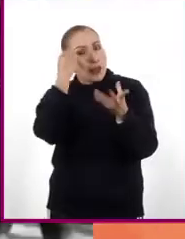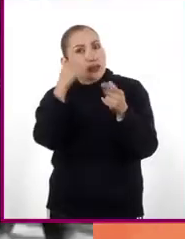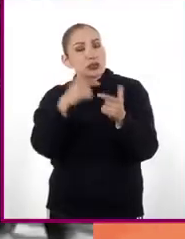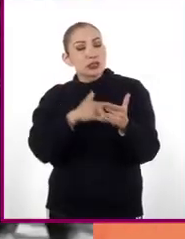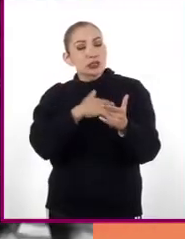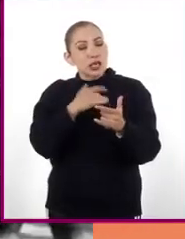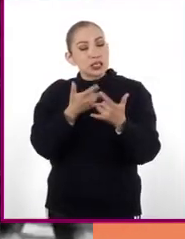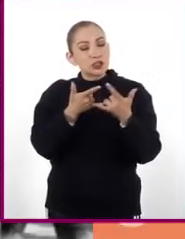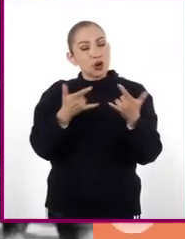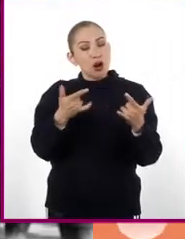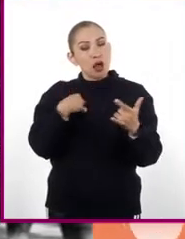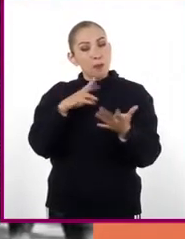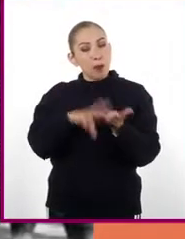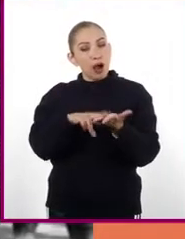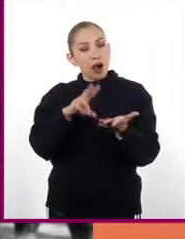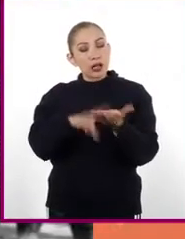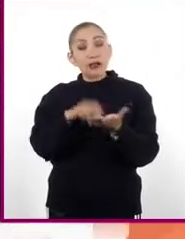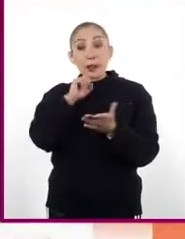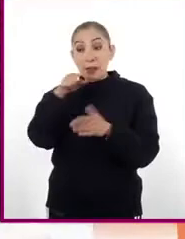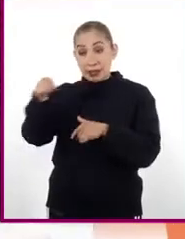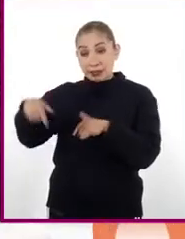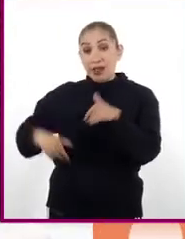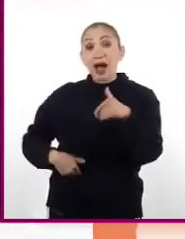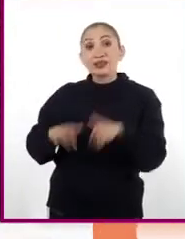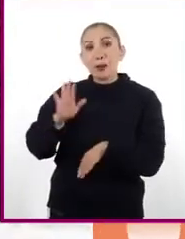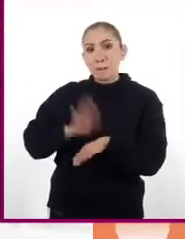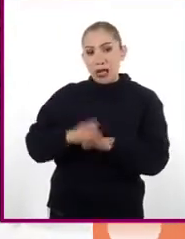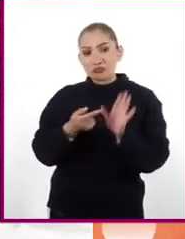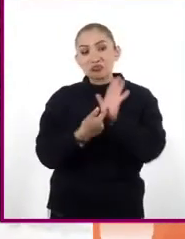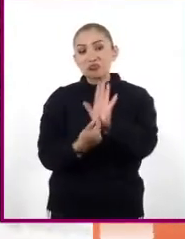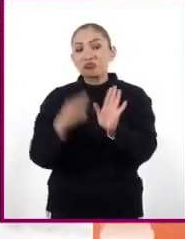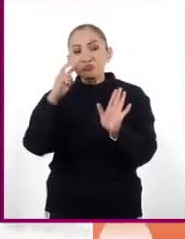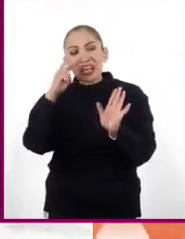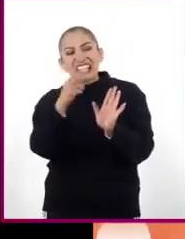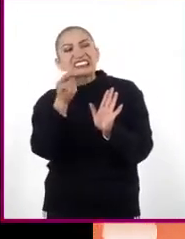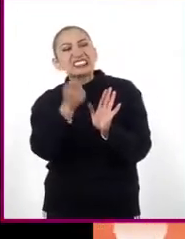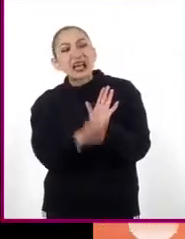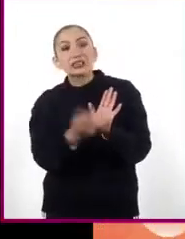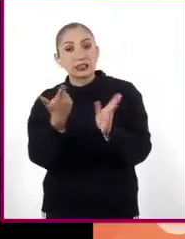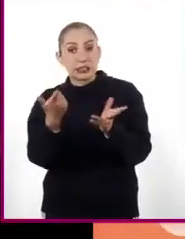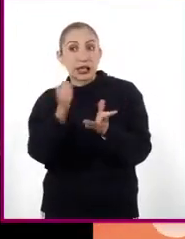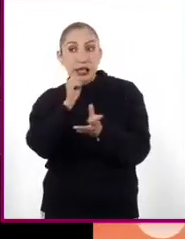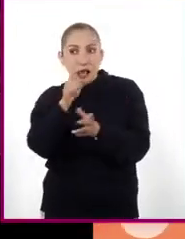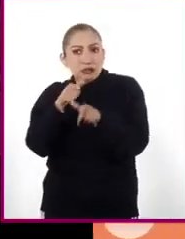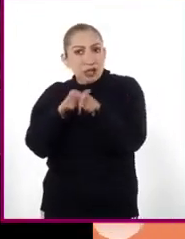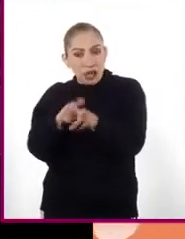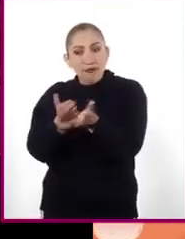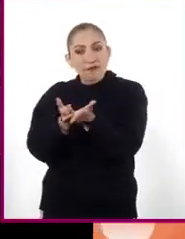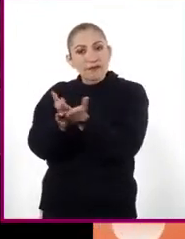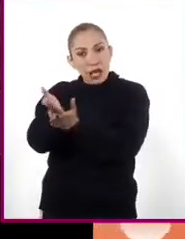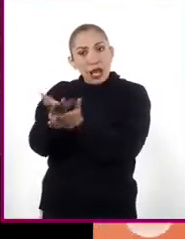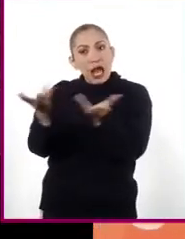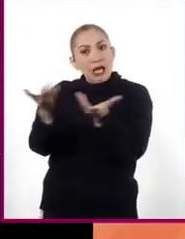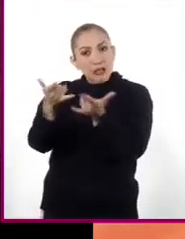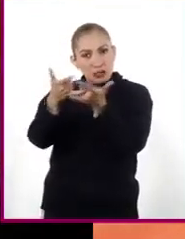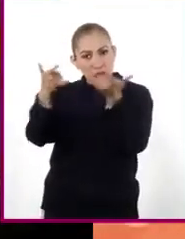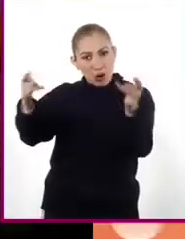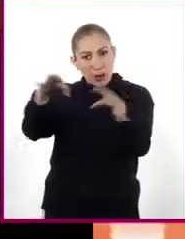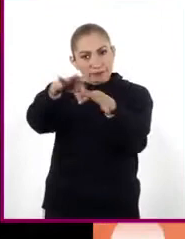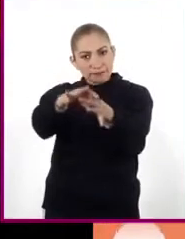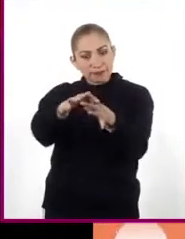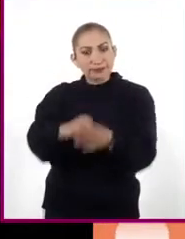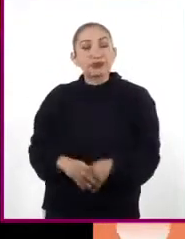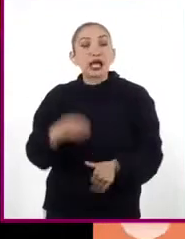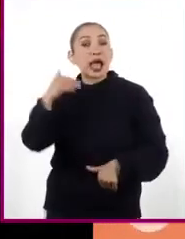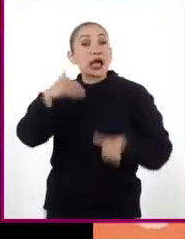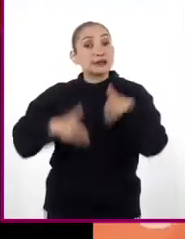histórica, y aquí el teatro puede proponer una visión más cercana al espectador, sin dejar de mantenerse fiel a los hechos históricos.